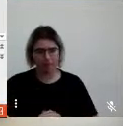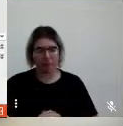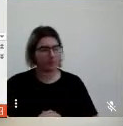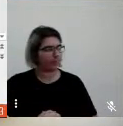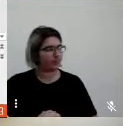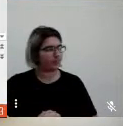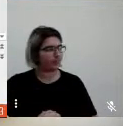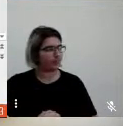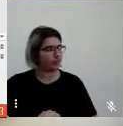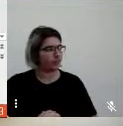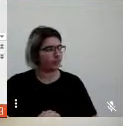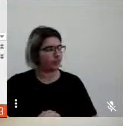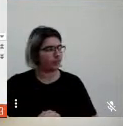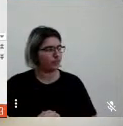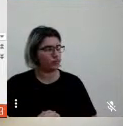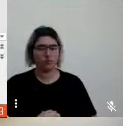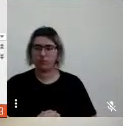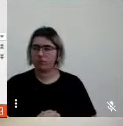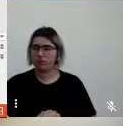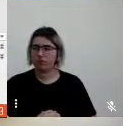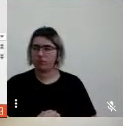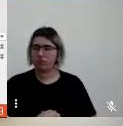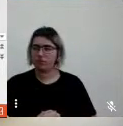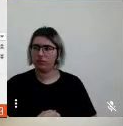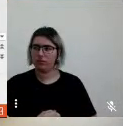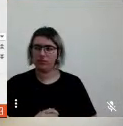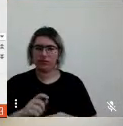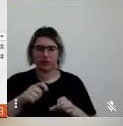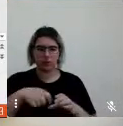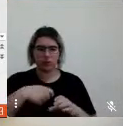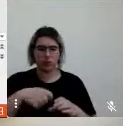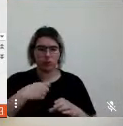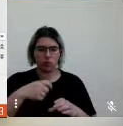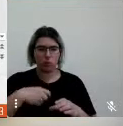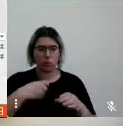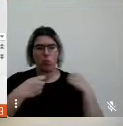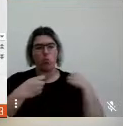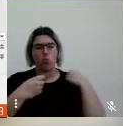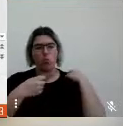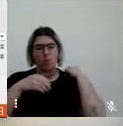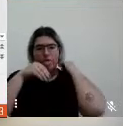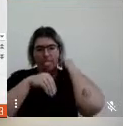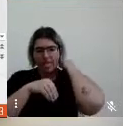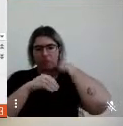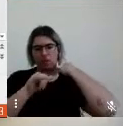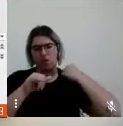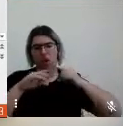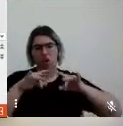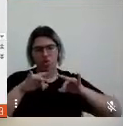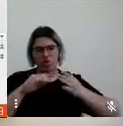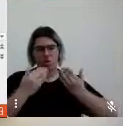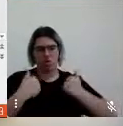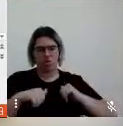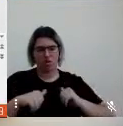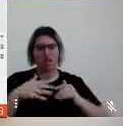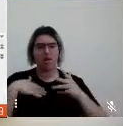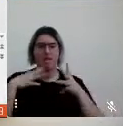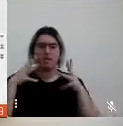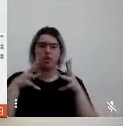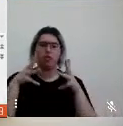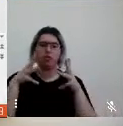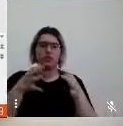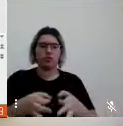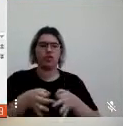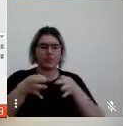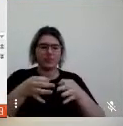el yogur con azúcar de coco también lo lleva. Allí mi consejo es que optéis siempre por el